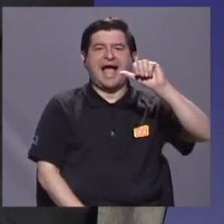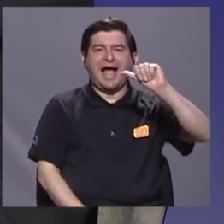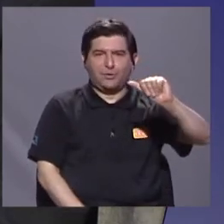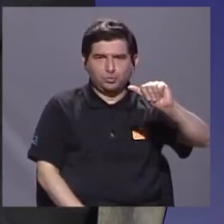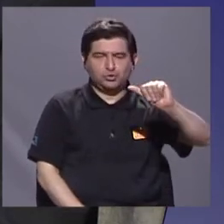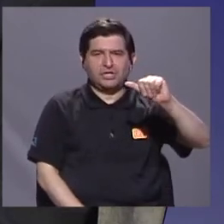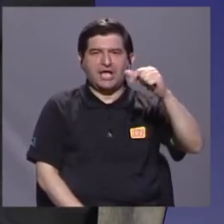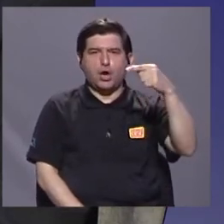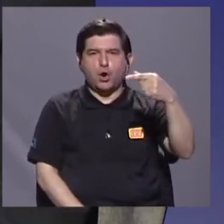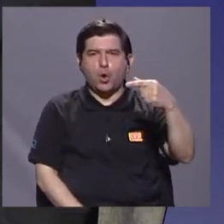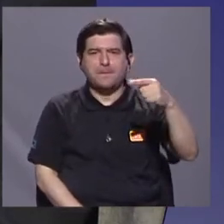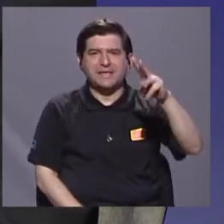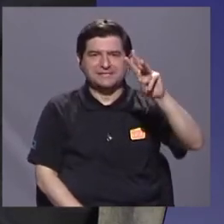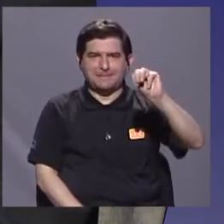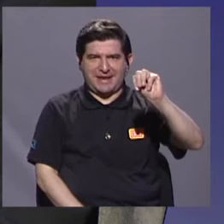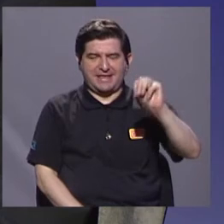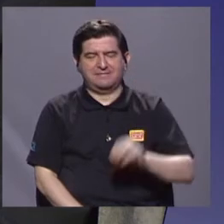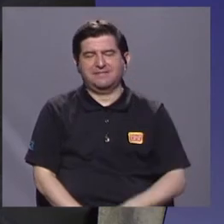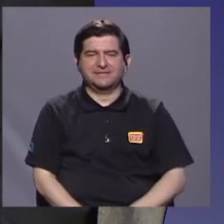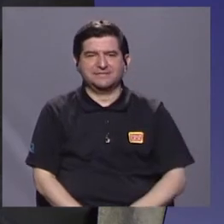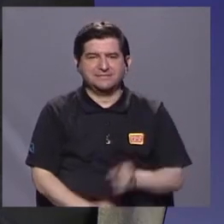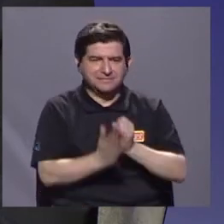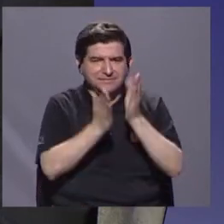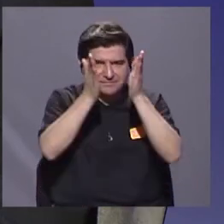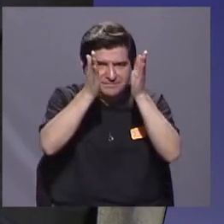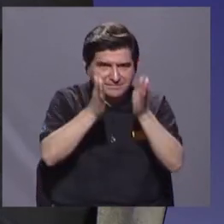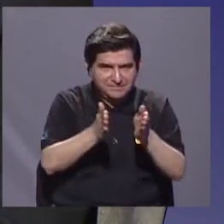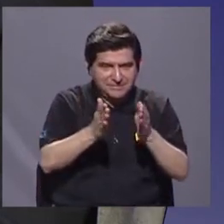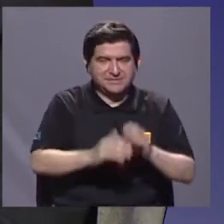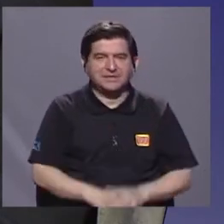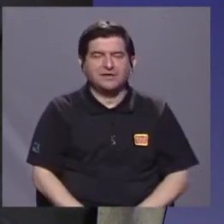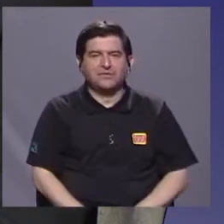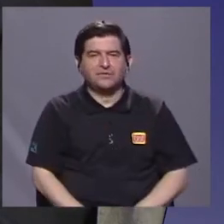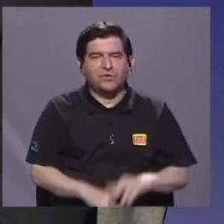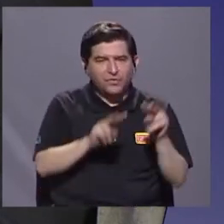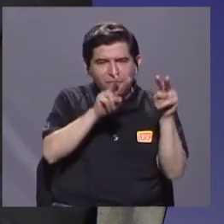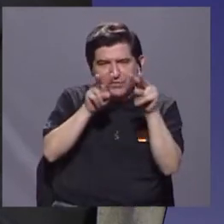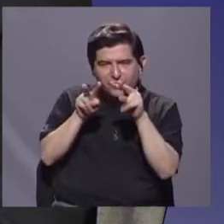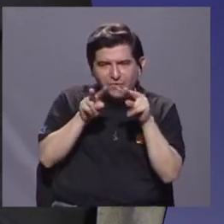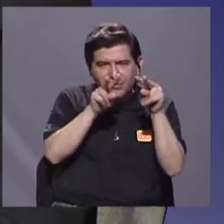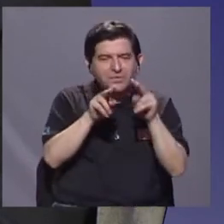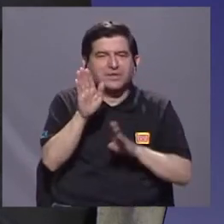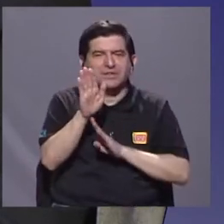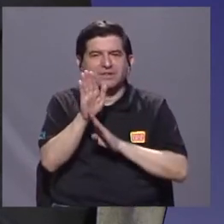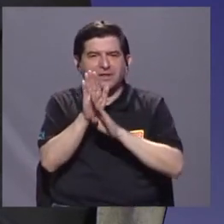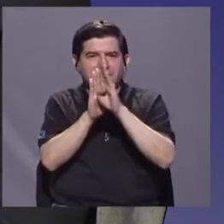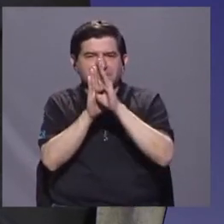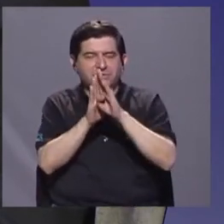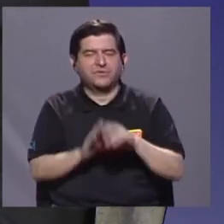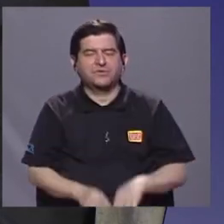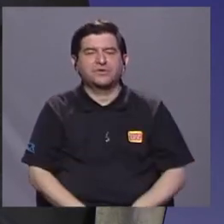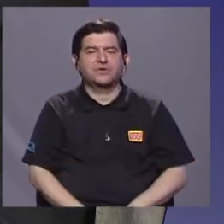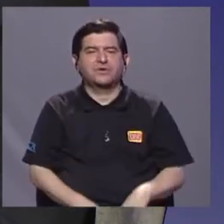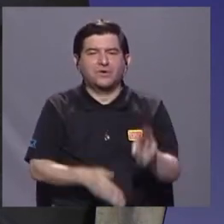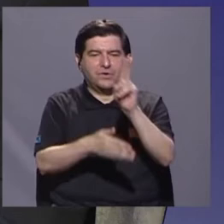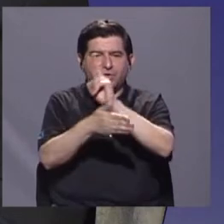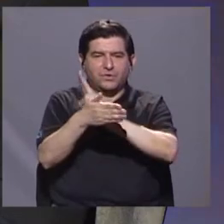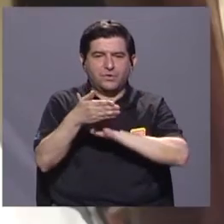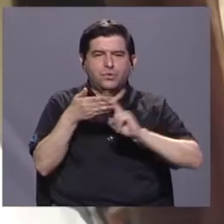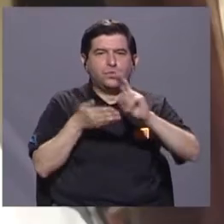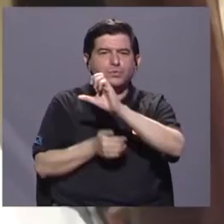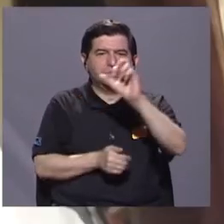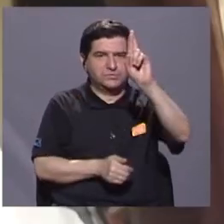Agustín Gómez Meléndez, quien es investigador del Observatorio del Desarrollo de la Universidad de Costa